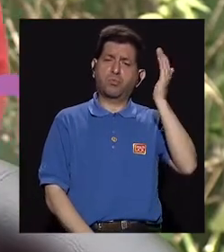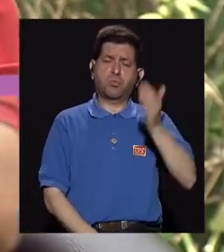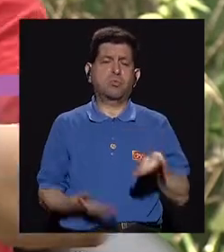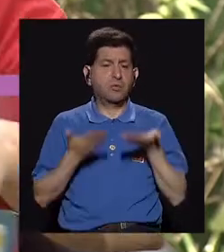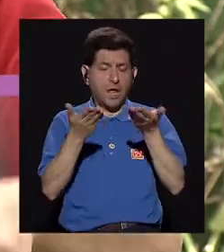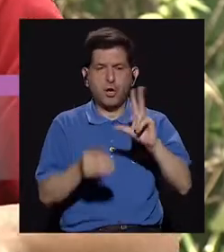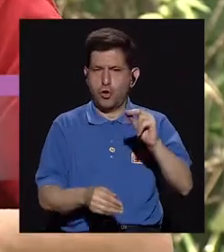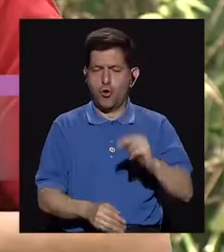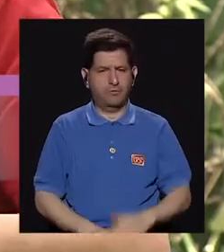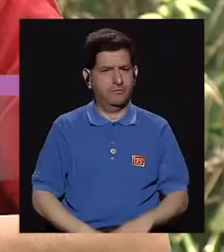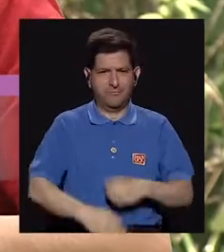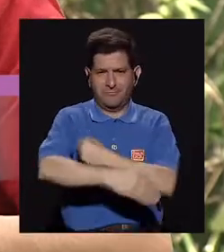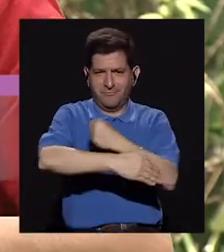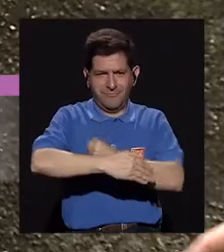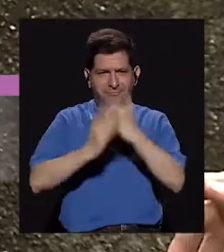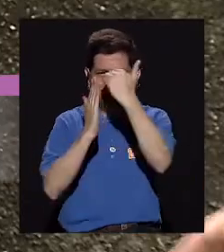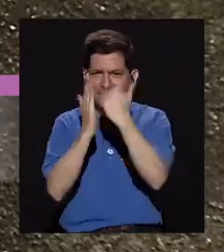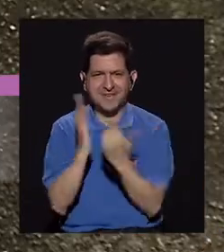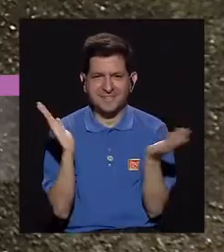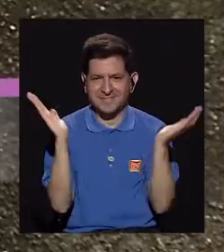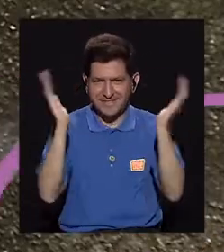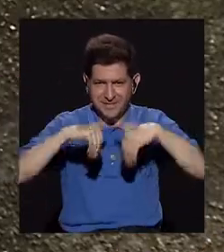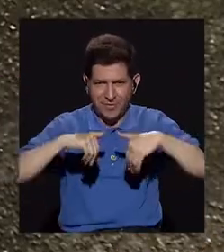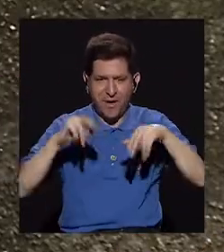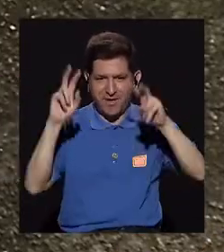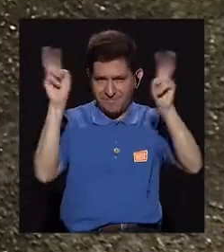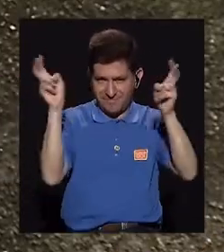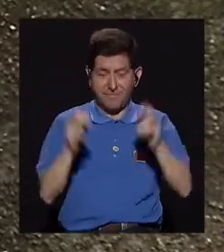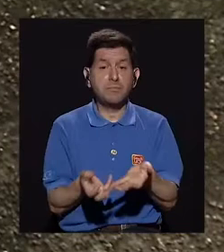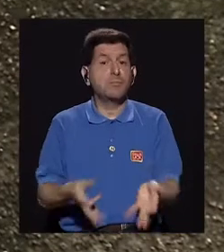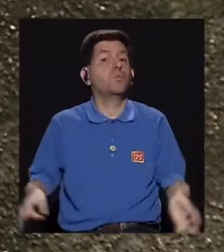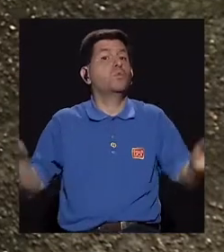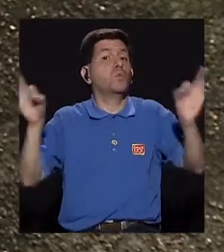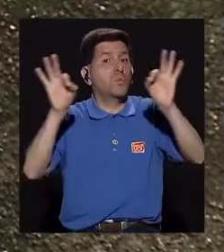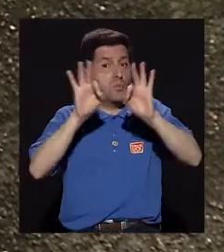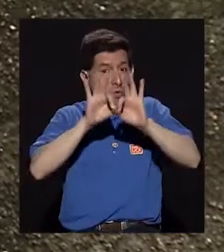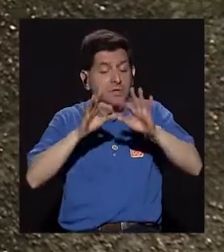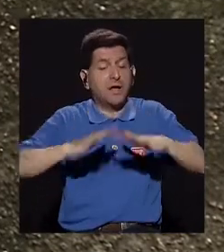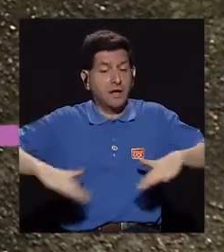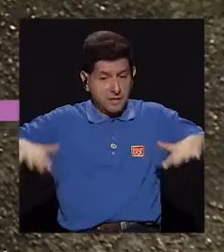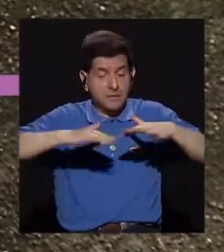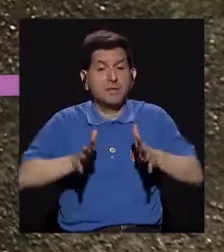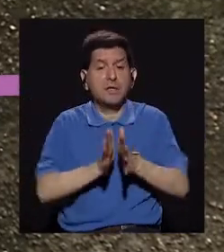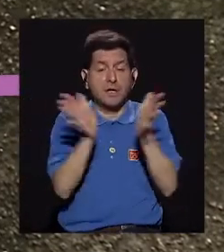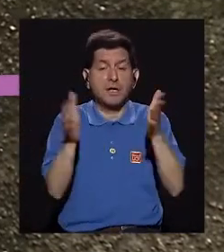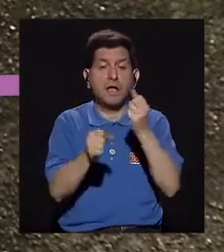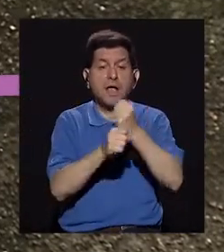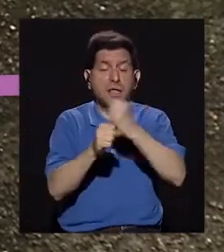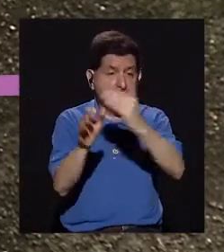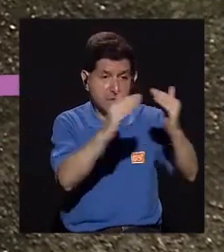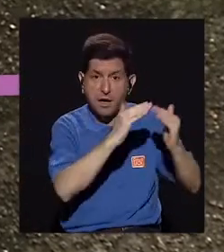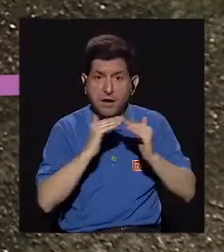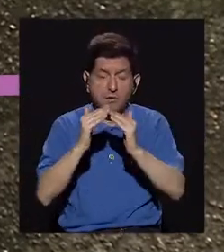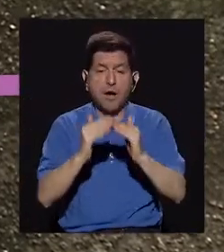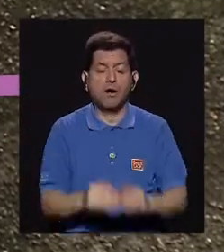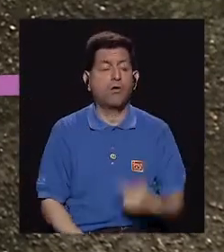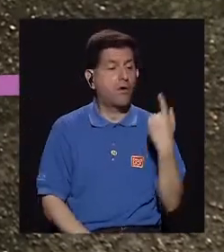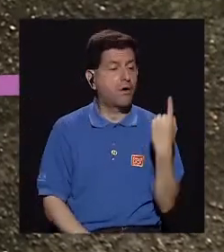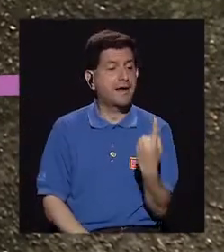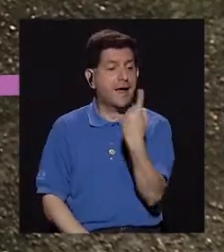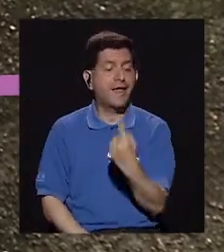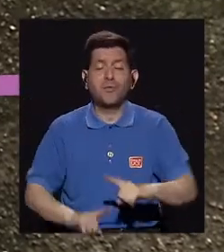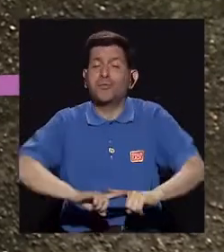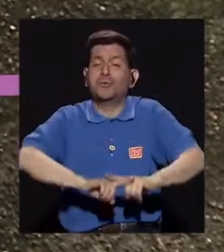y esto es lo que no hay recetas, ¿verdad? No hay recetas. Y cada caso también, y eso es algo importantísimo del espacio público y del trabajo en comunidad, ¿verdad?